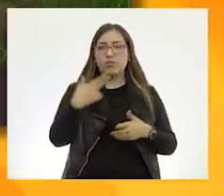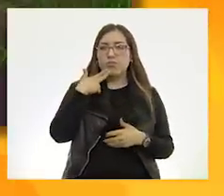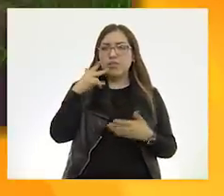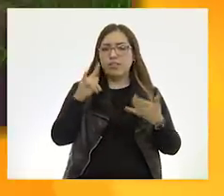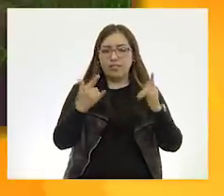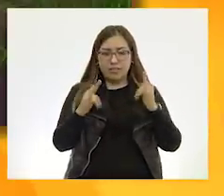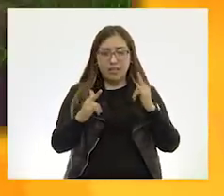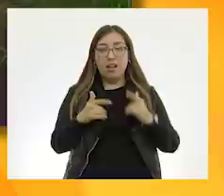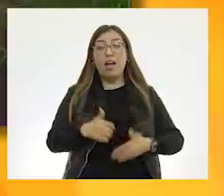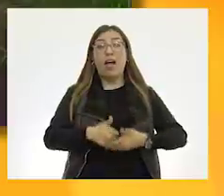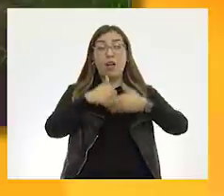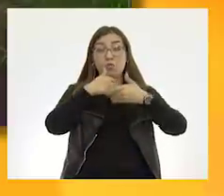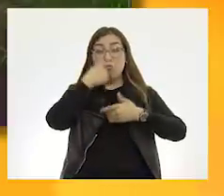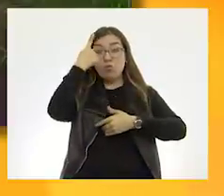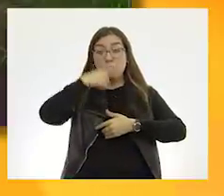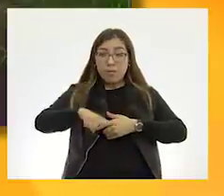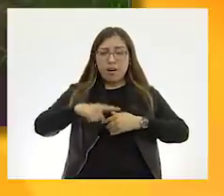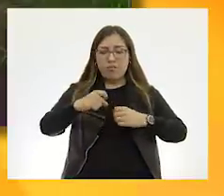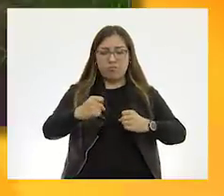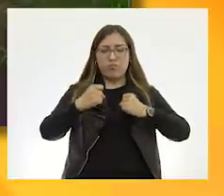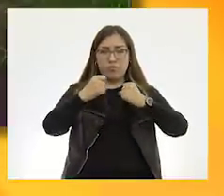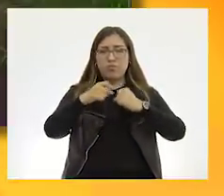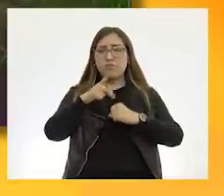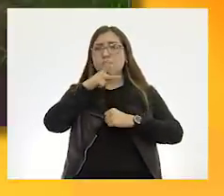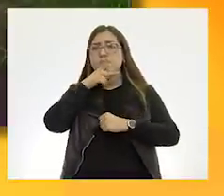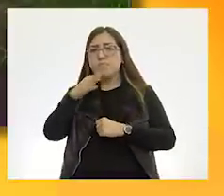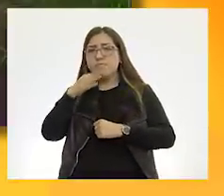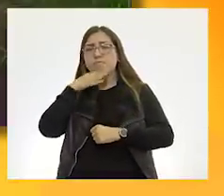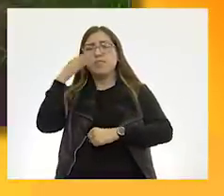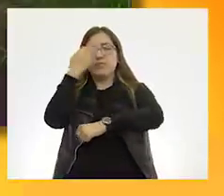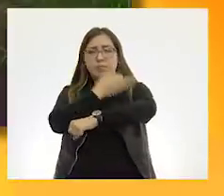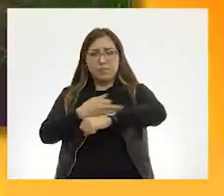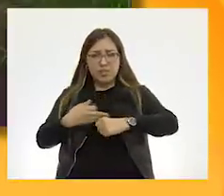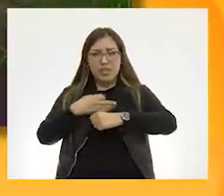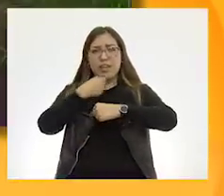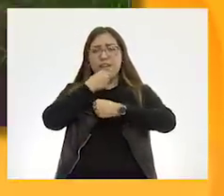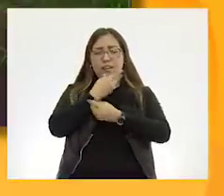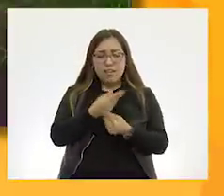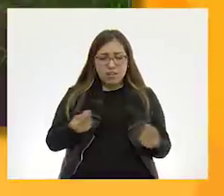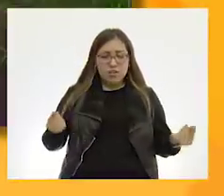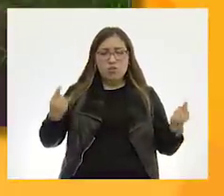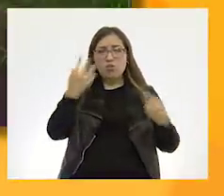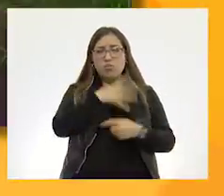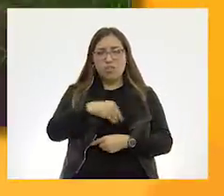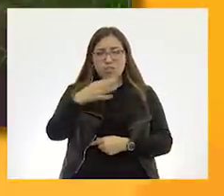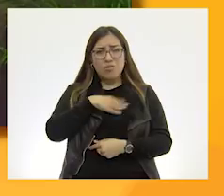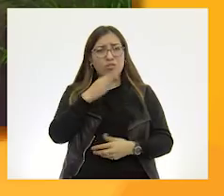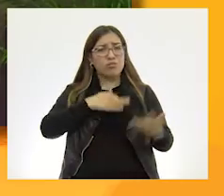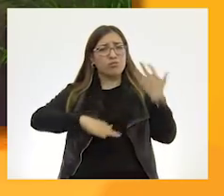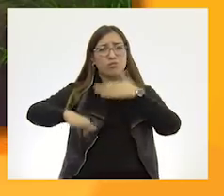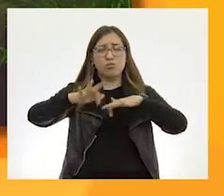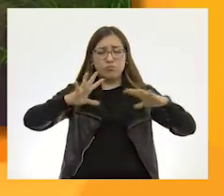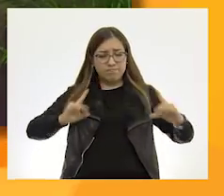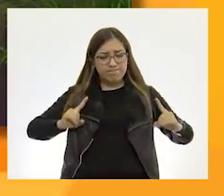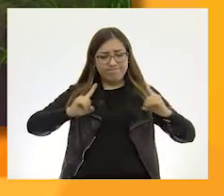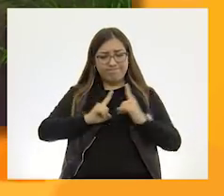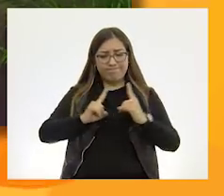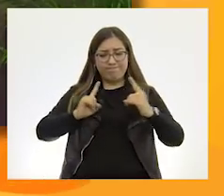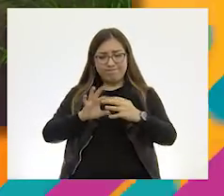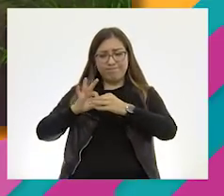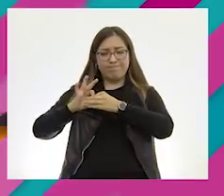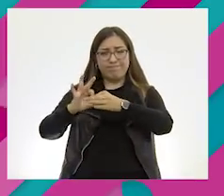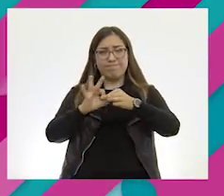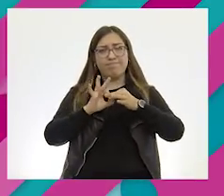ellas fortalecer los vínculos entre padres, hijos o acompañantes y, por supuesto, despierta la creatividad.